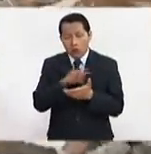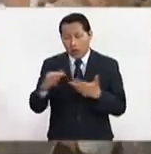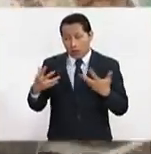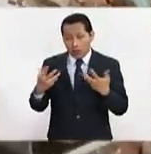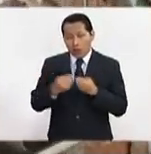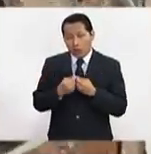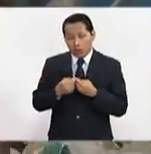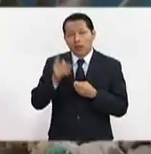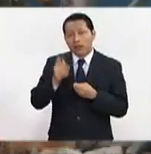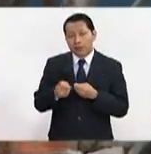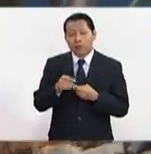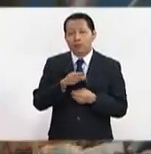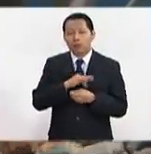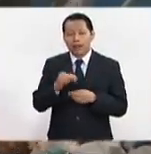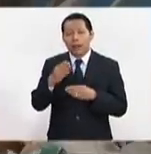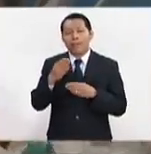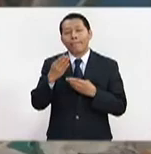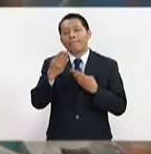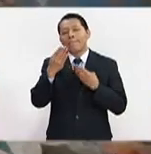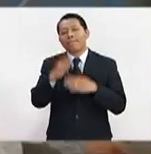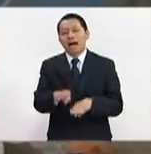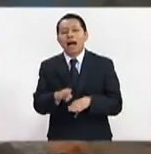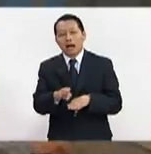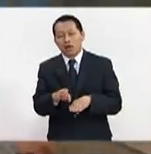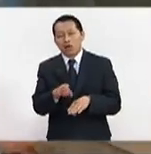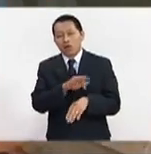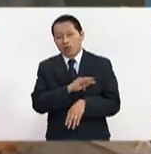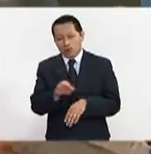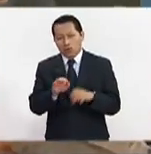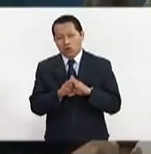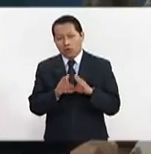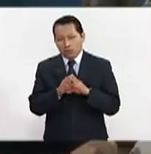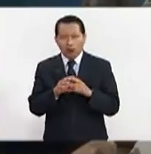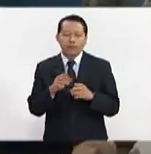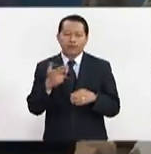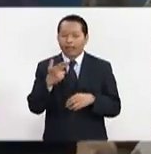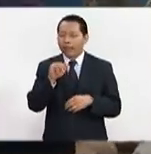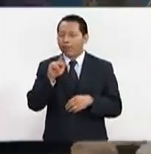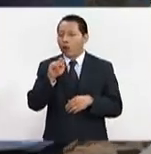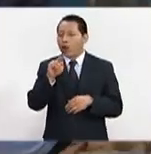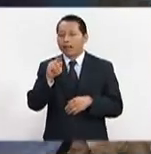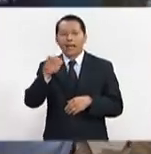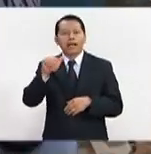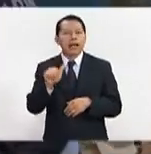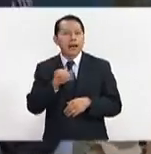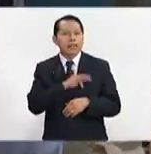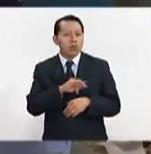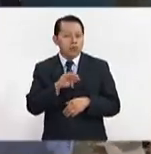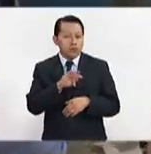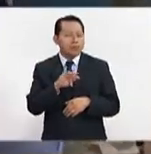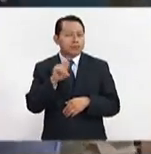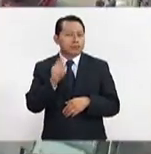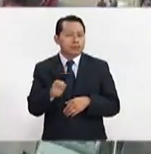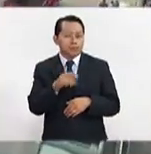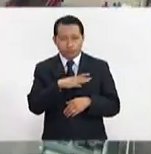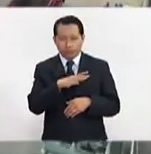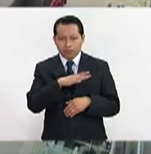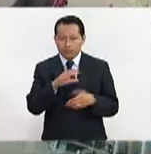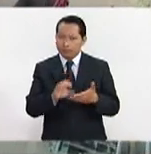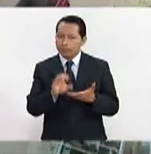conjunto, donde la banca de desarrollo, a través de sociedad hipotecaria, va a potenciar el dinero